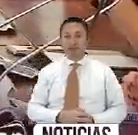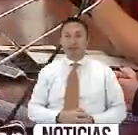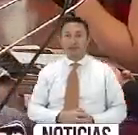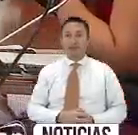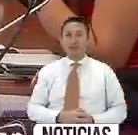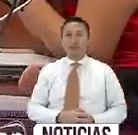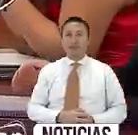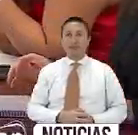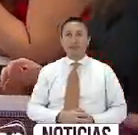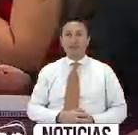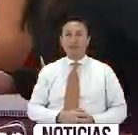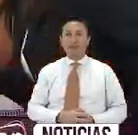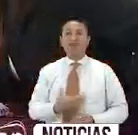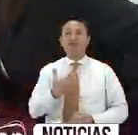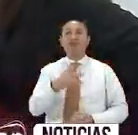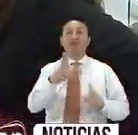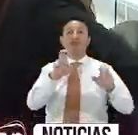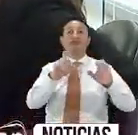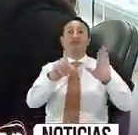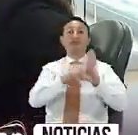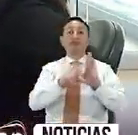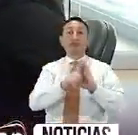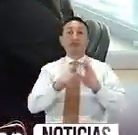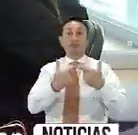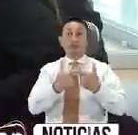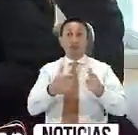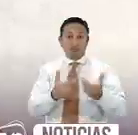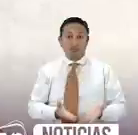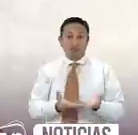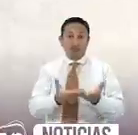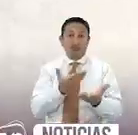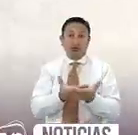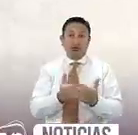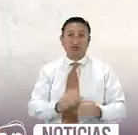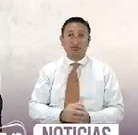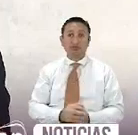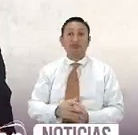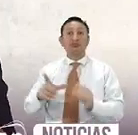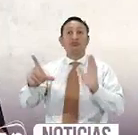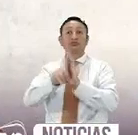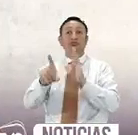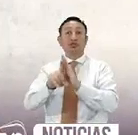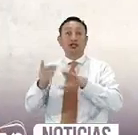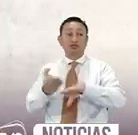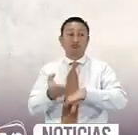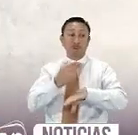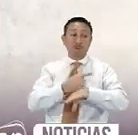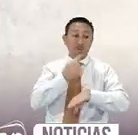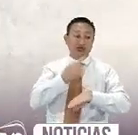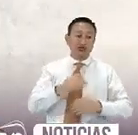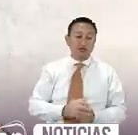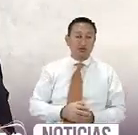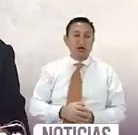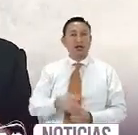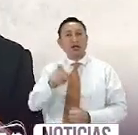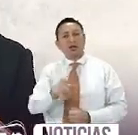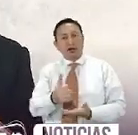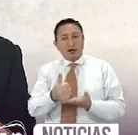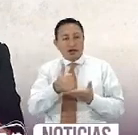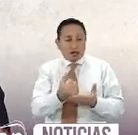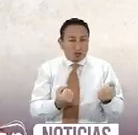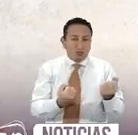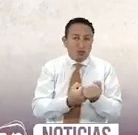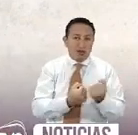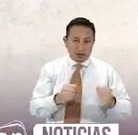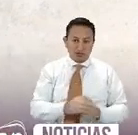del ordenamiento jurídico es uno de los primeros pasos que se propone. Que la ley tal cual estaba solo marcaba incentivos para las